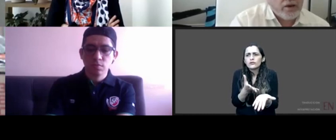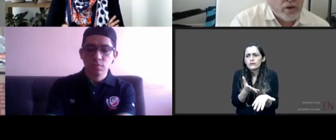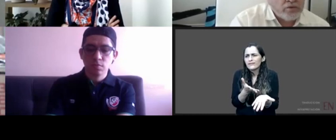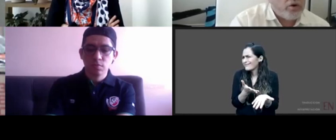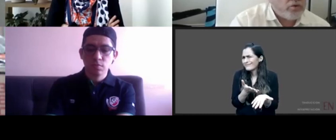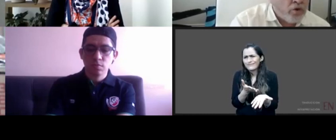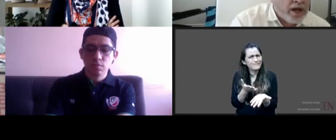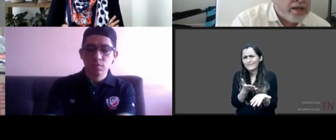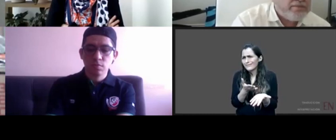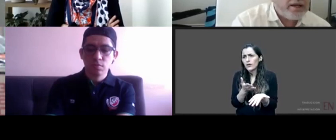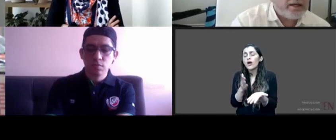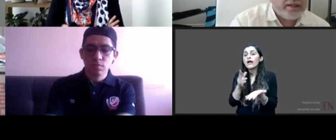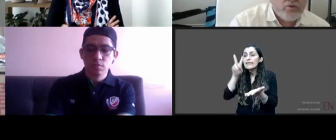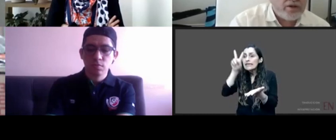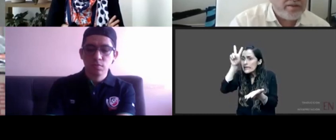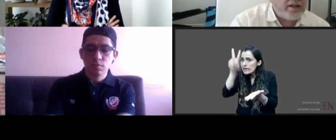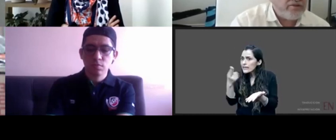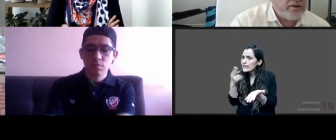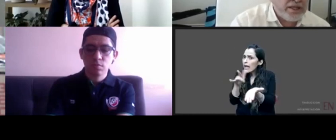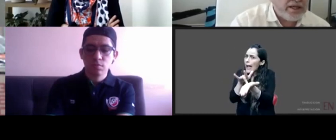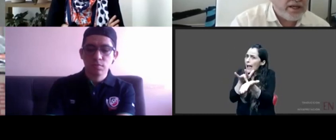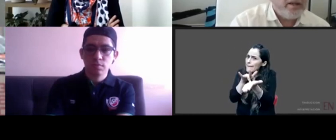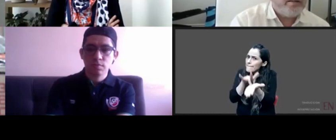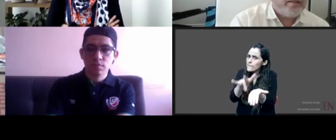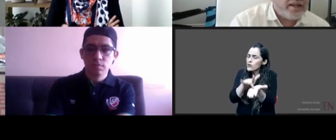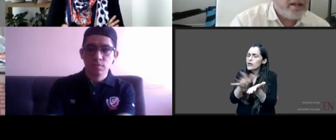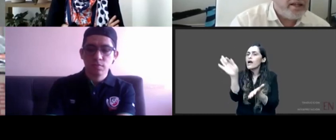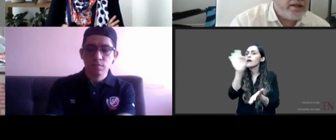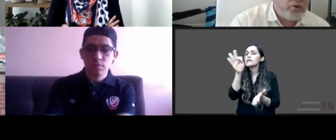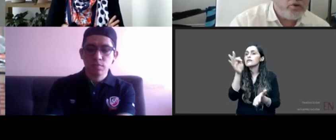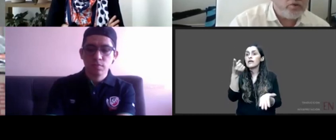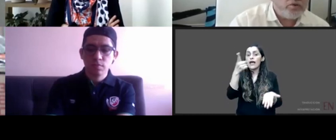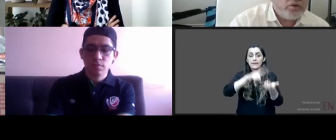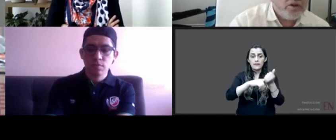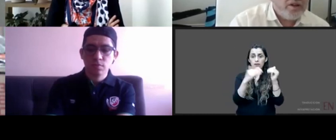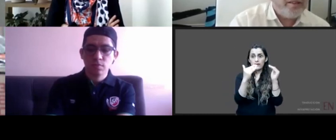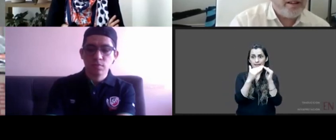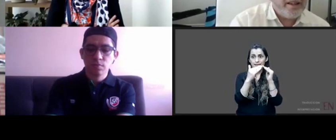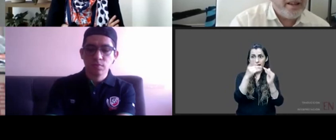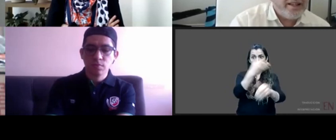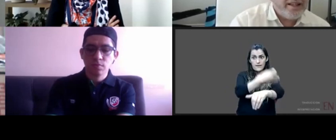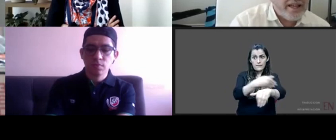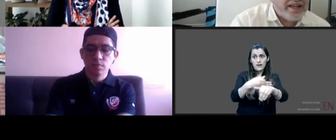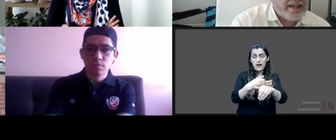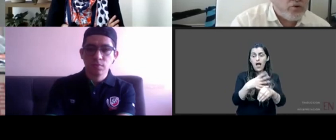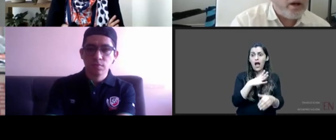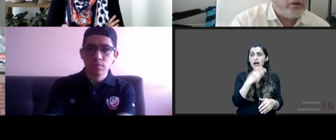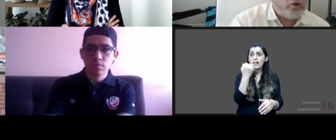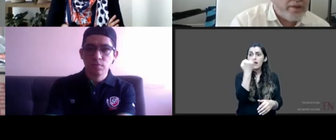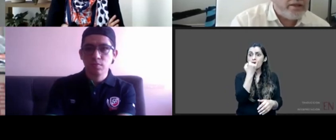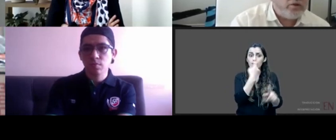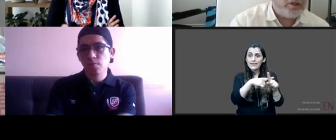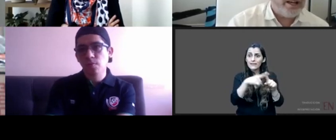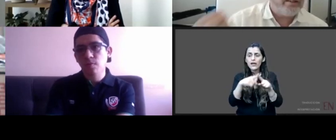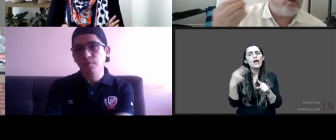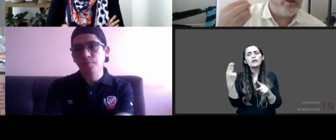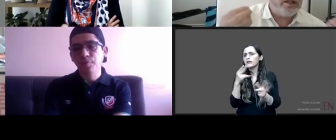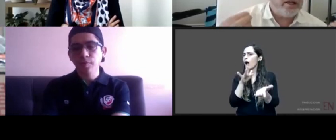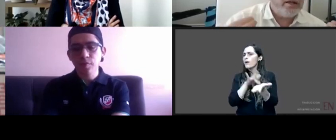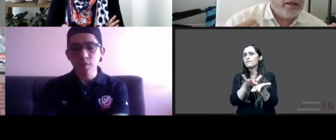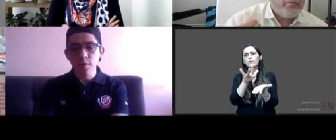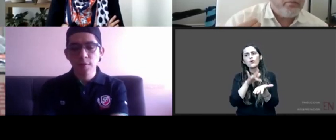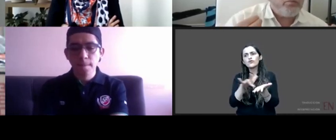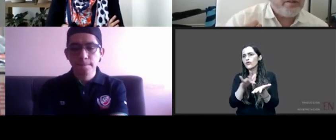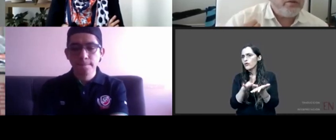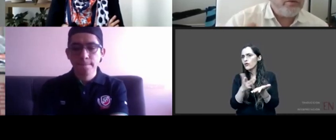Para cuando hay varias lenguas en la familia, se requieren apoyos. Se requieren, cuando menos, que la